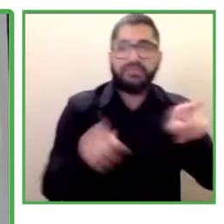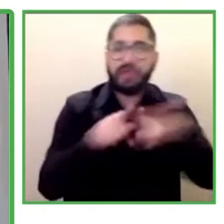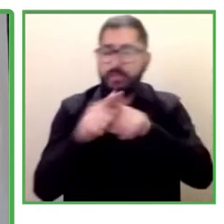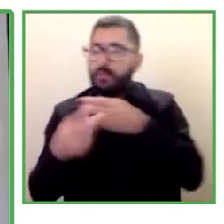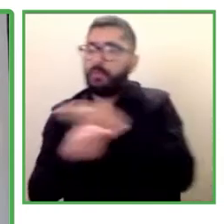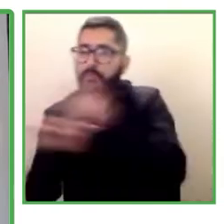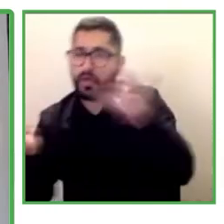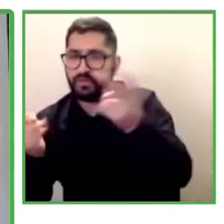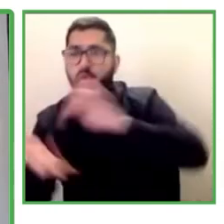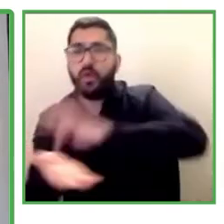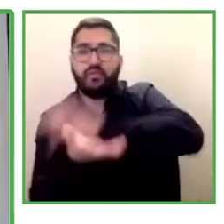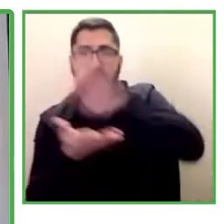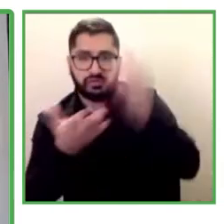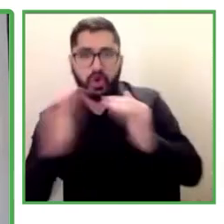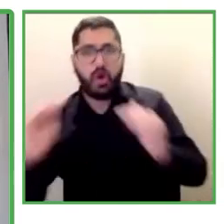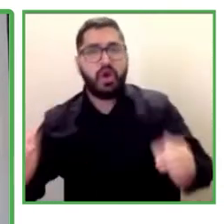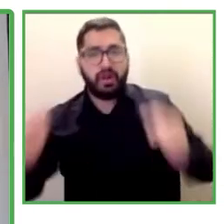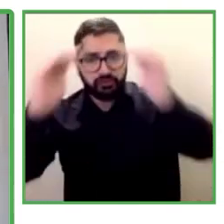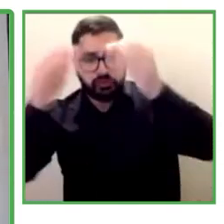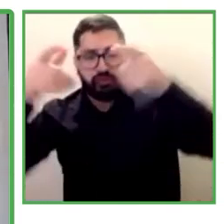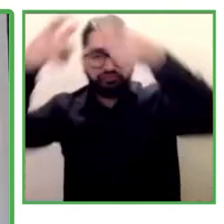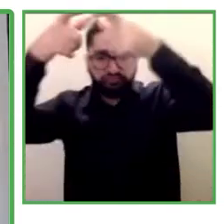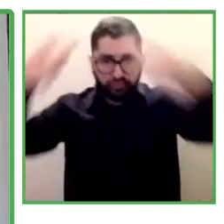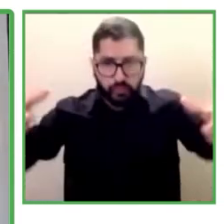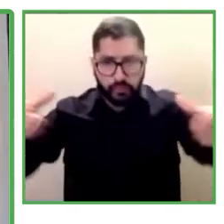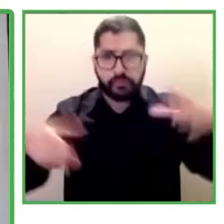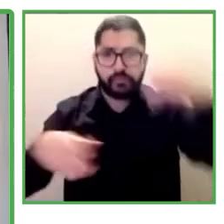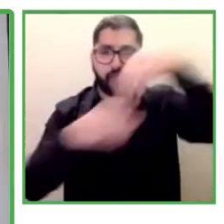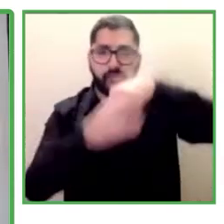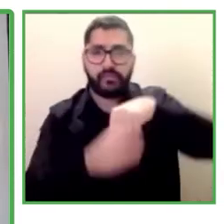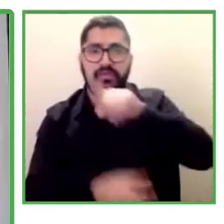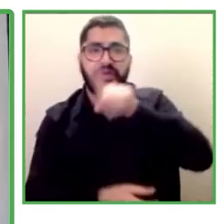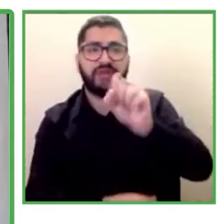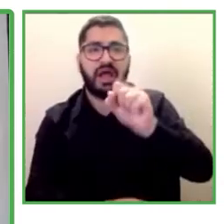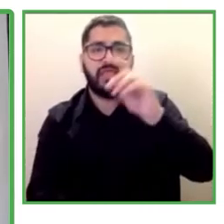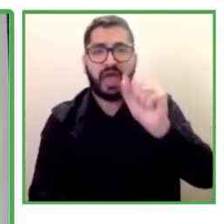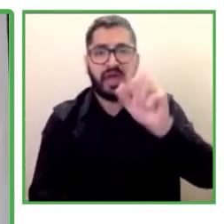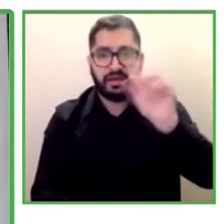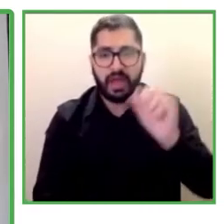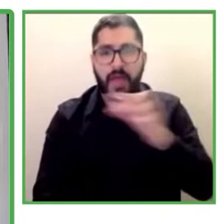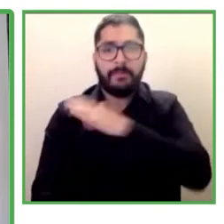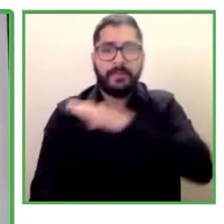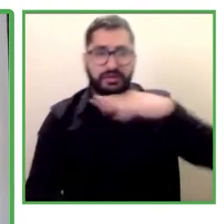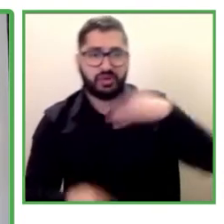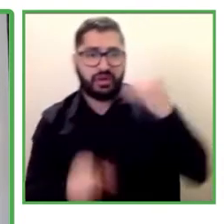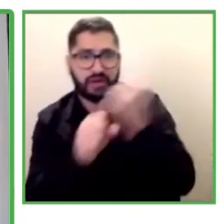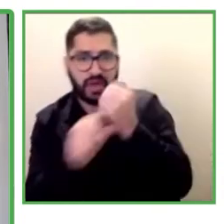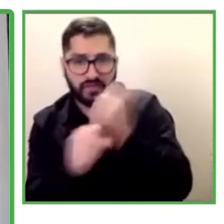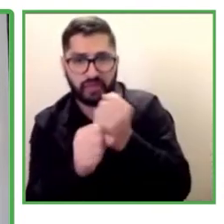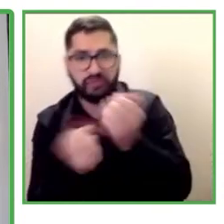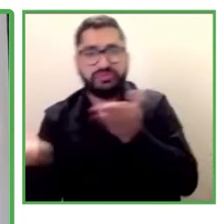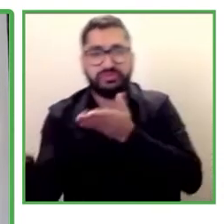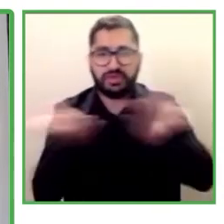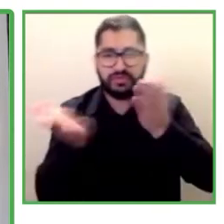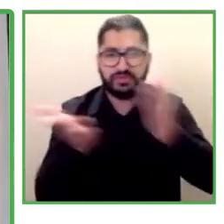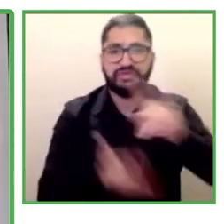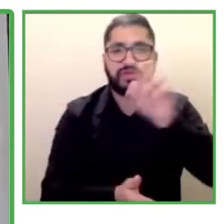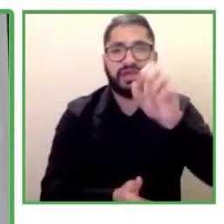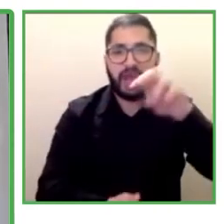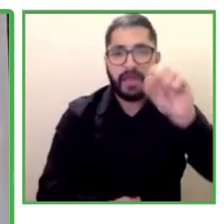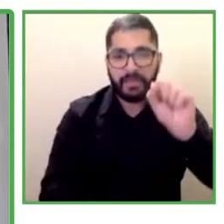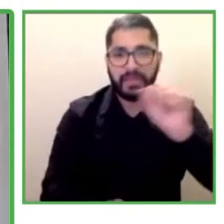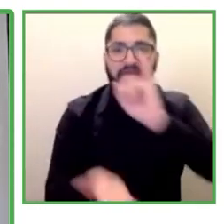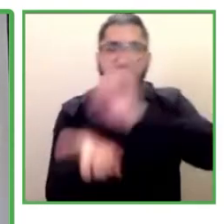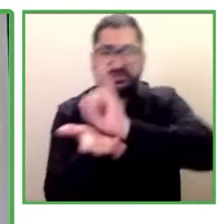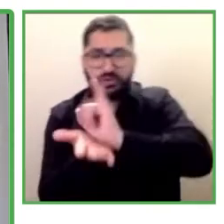Concha, el Ministerio del Trabajo, el Servicio Nacional de Aprendizaje SENA, la Agencia Presidencial de Cooperación Internacional y cuatro